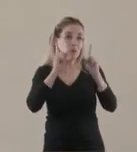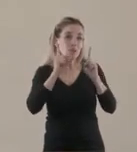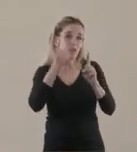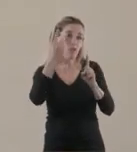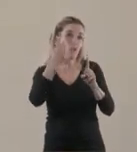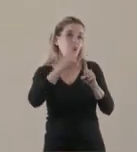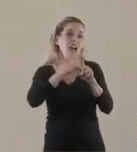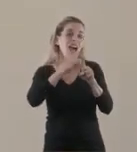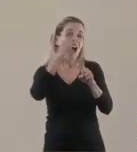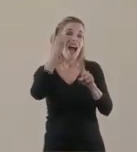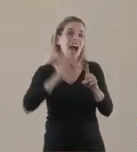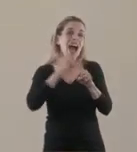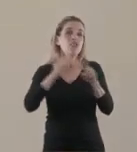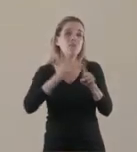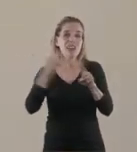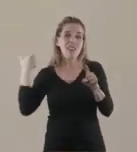estuvieran